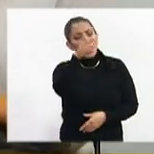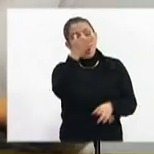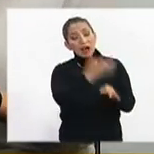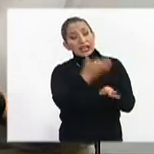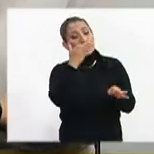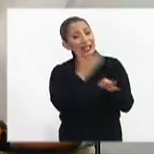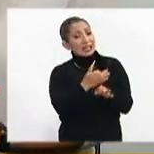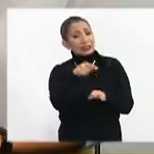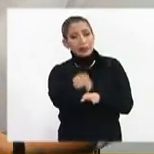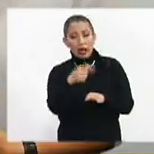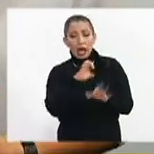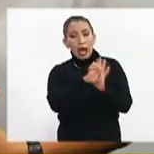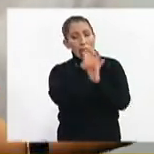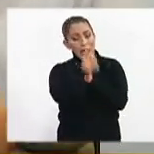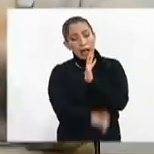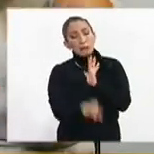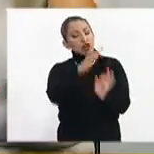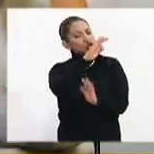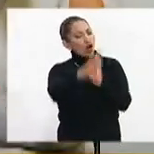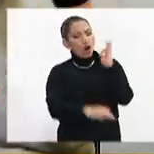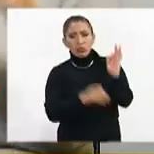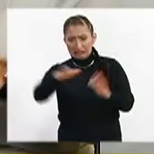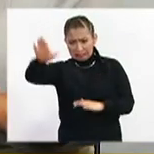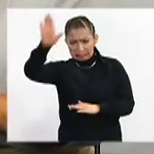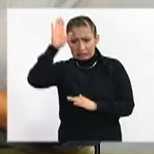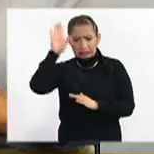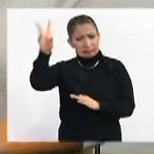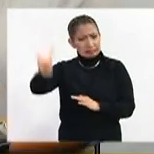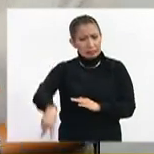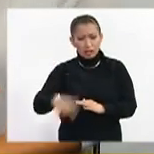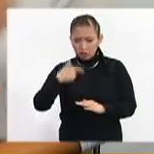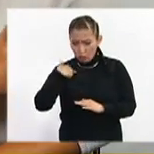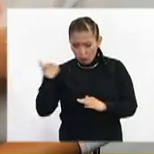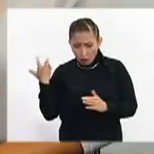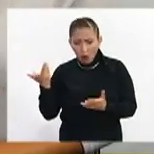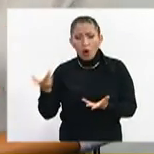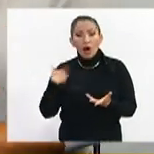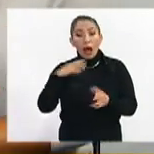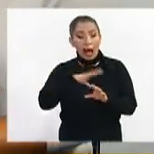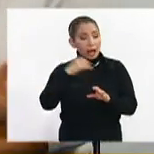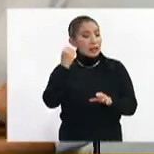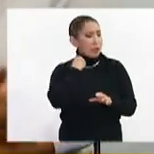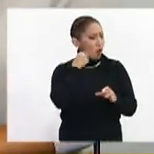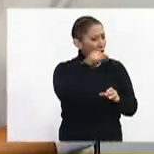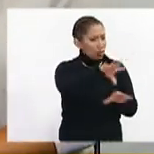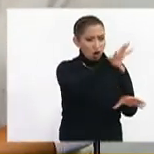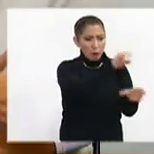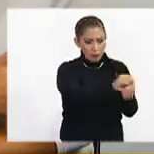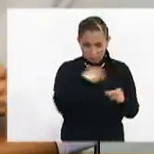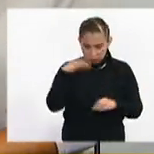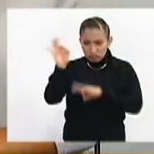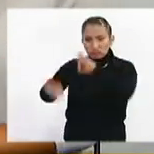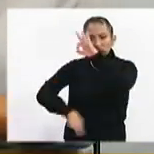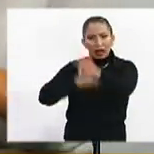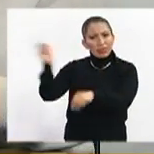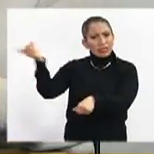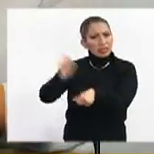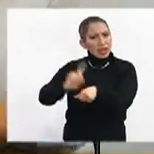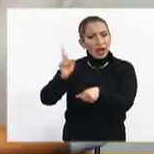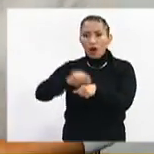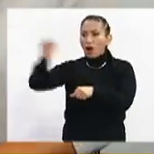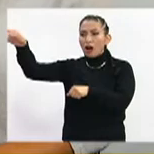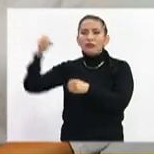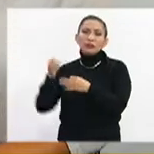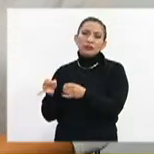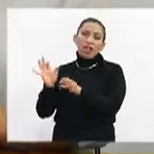en esto es uno de los ejemplos donde todo el mundo levantó la mano para venir. Hay despachos de abogados enteros que están aquí todo el día en lugar de estar